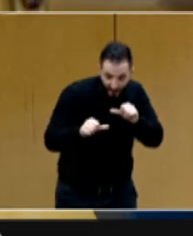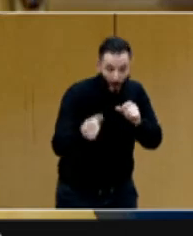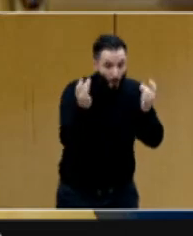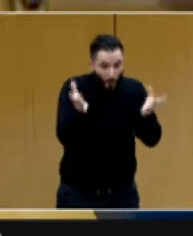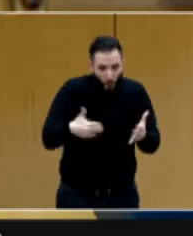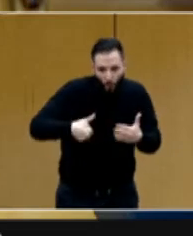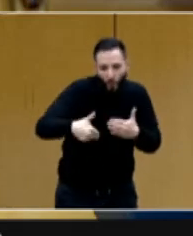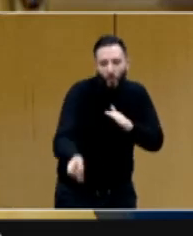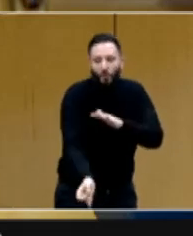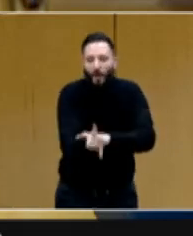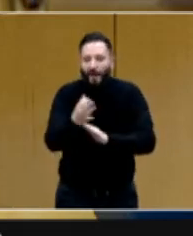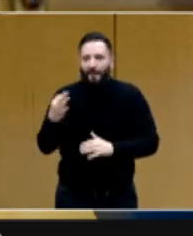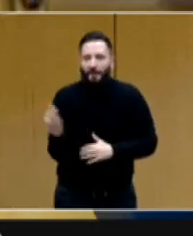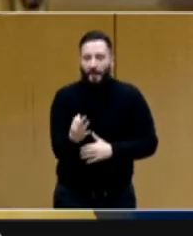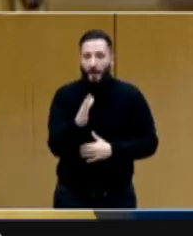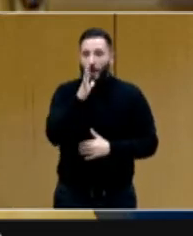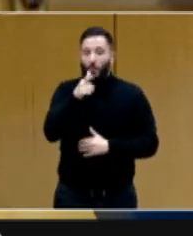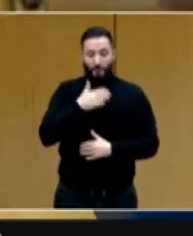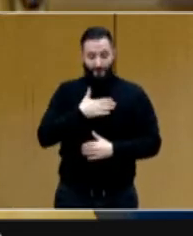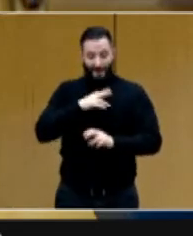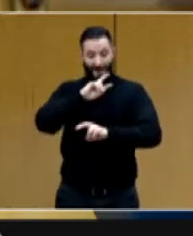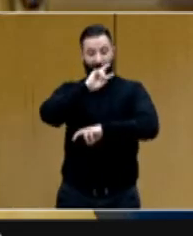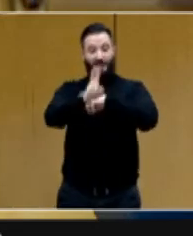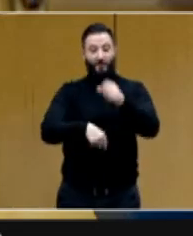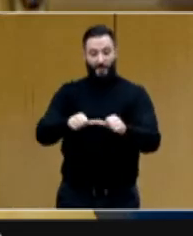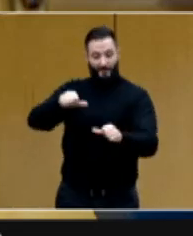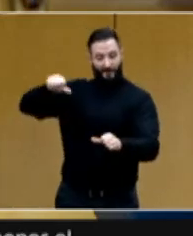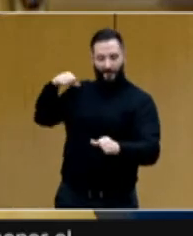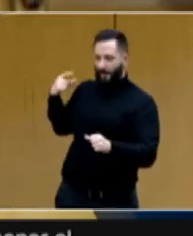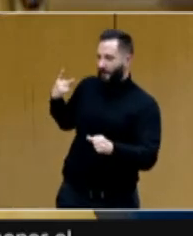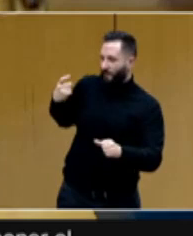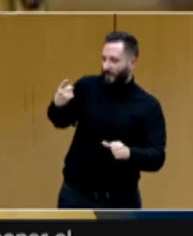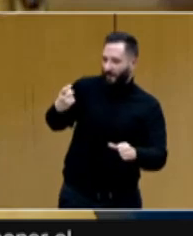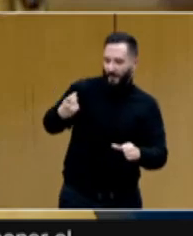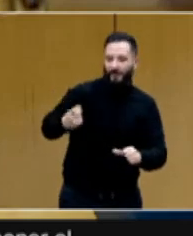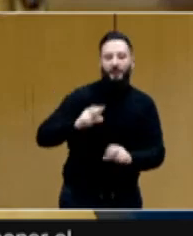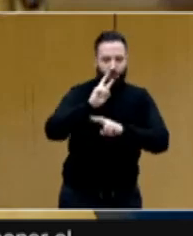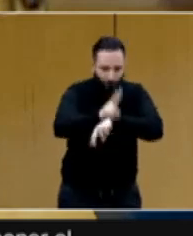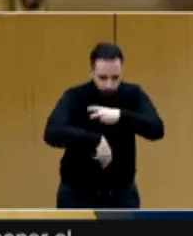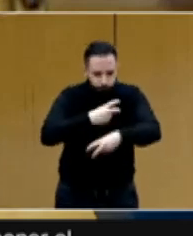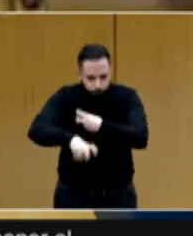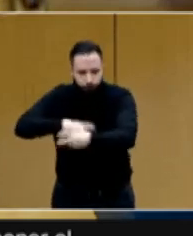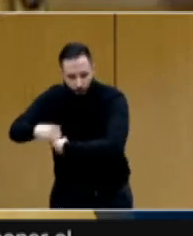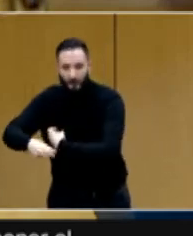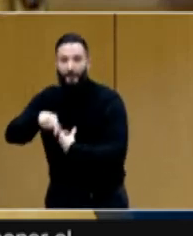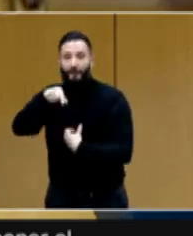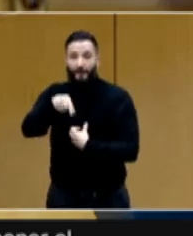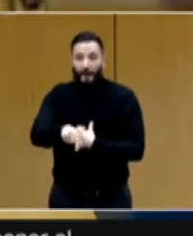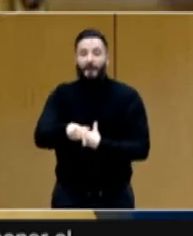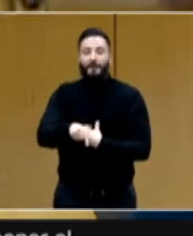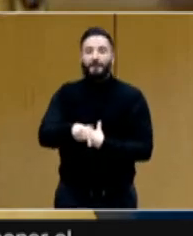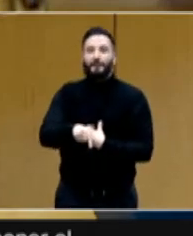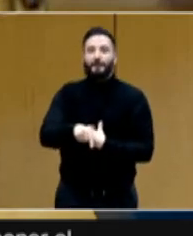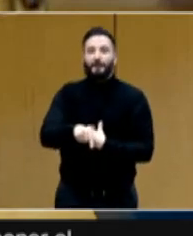de la mesa redonda es reformas pendientes y claro las reformas pendientes fundamentalmente en el campo de la civil son las que afectan